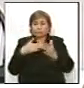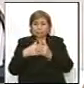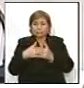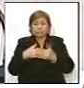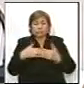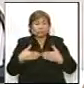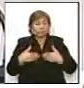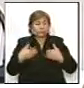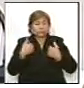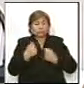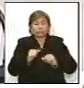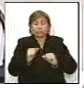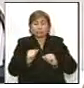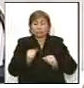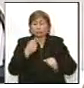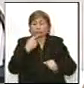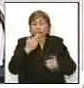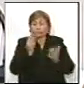Mi posibilidad es